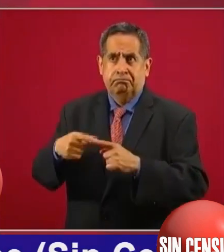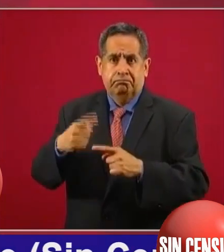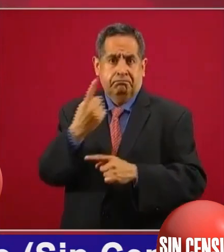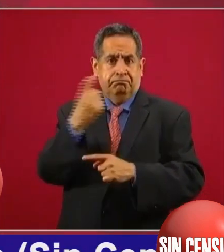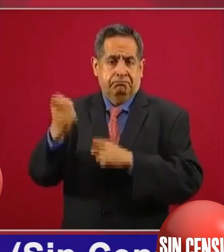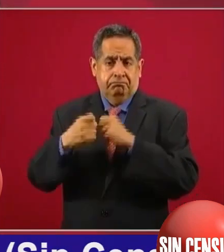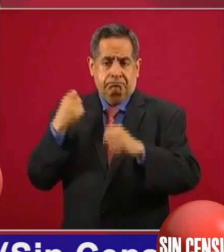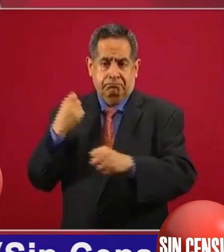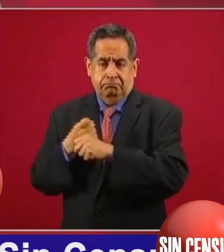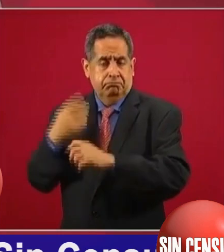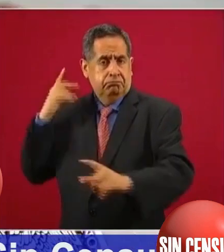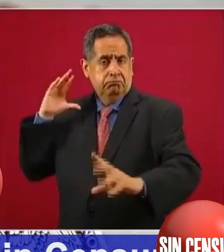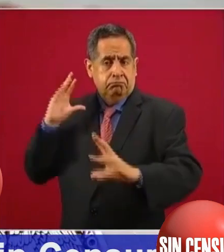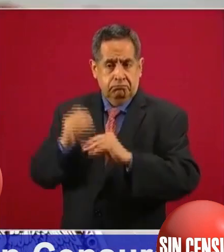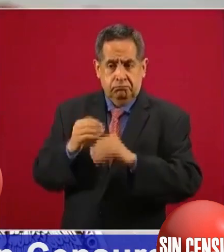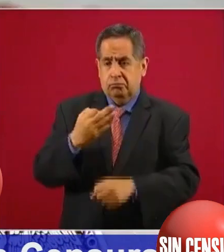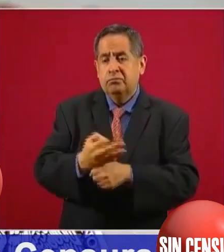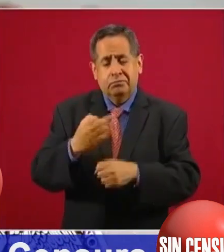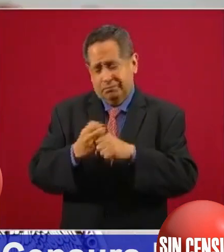años,